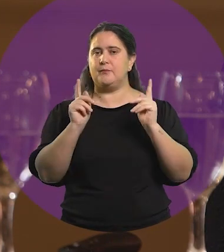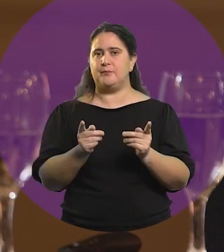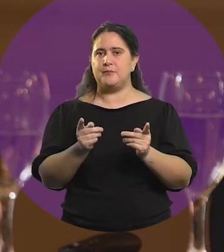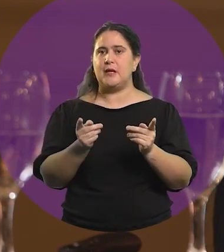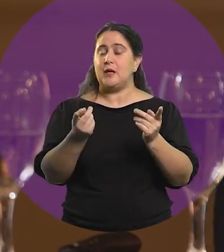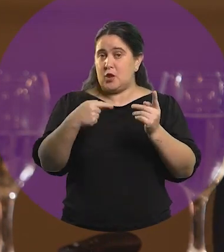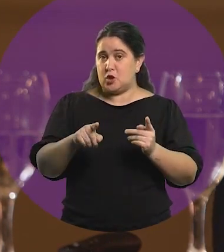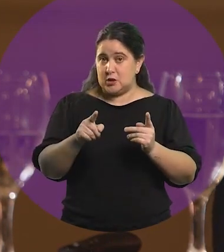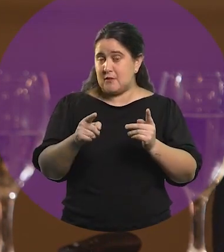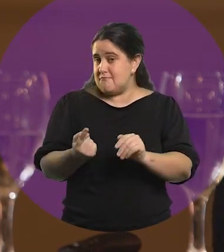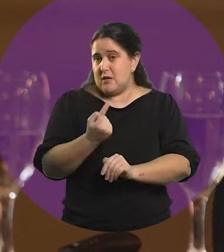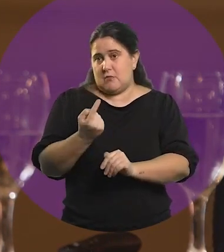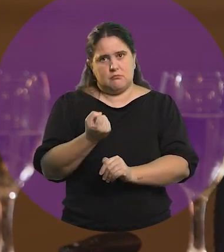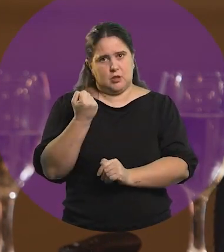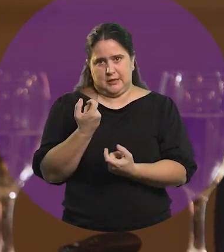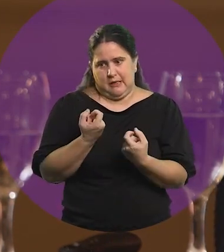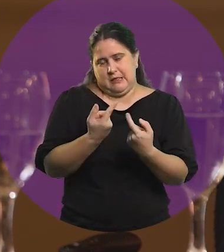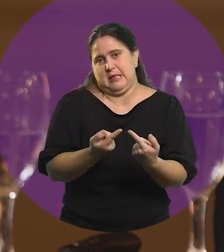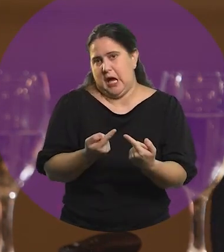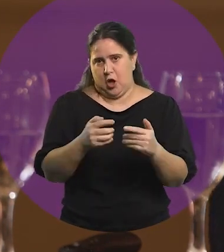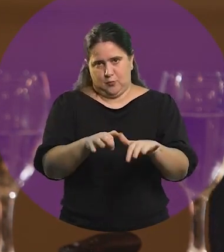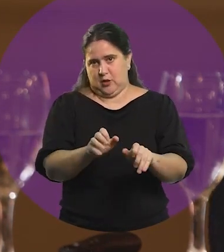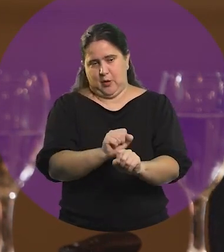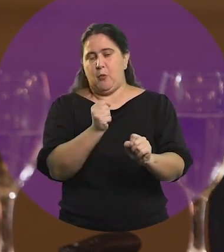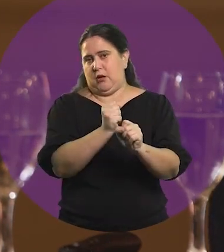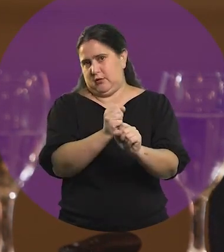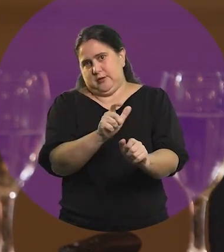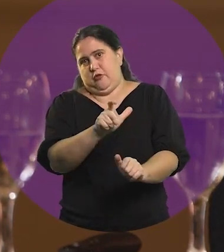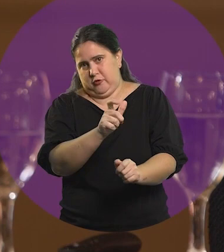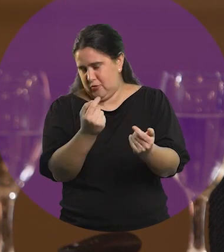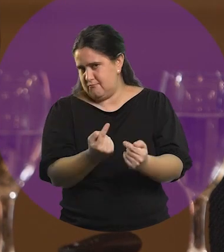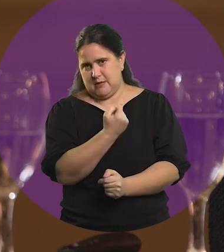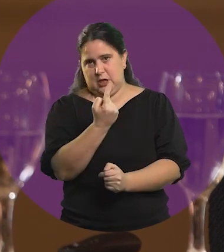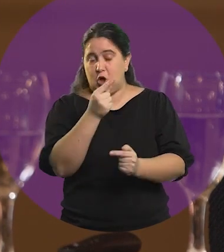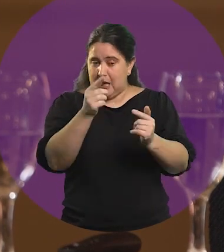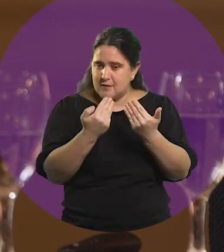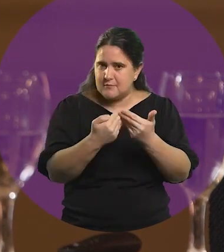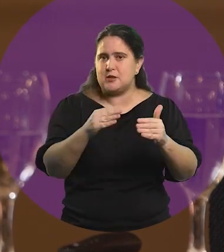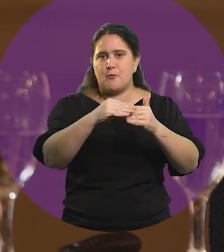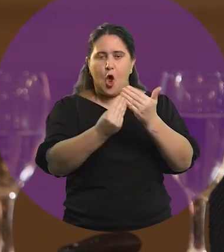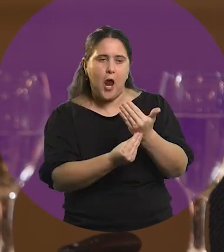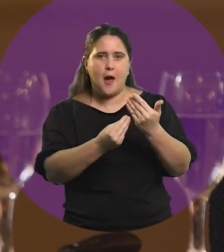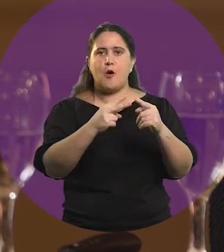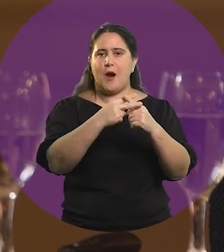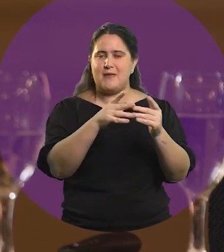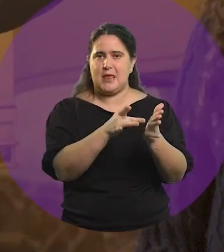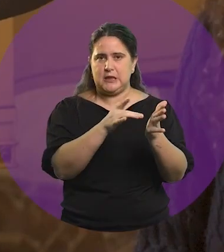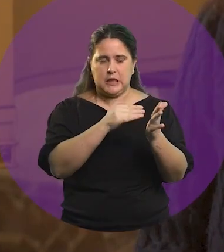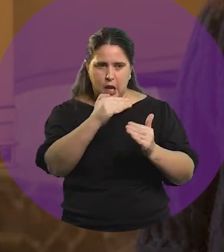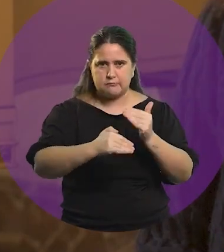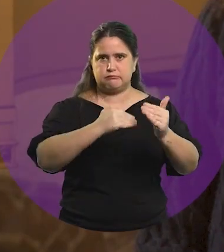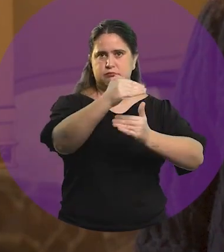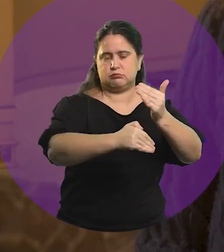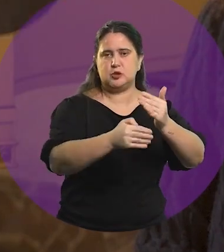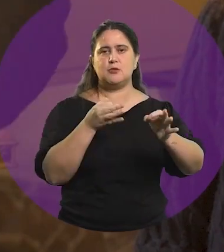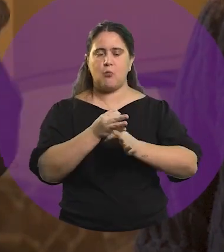¿sí? Y entonces, primero tenés que tener la laptop para poder trabajar en ella, y a partir de ahí construimos con programas y herramientas digitales.